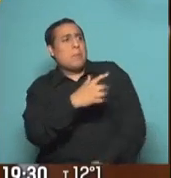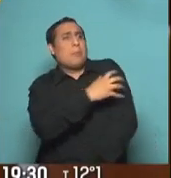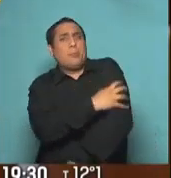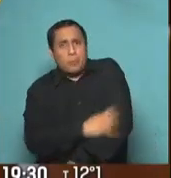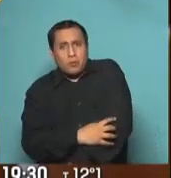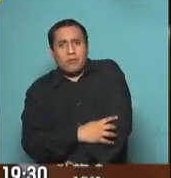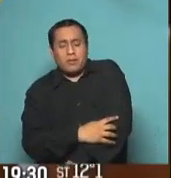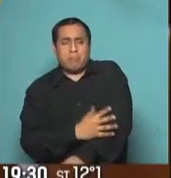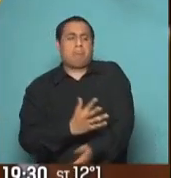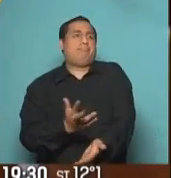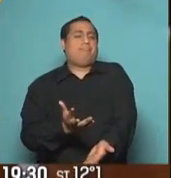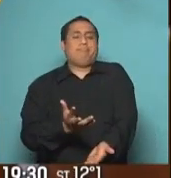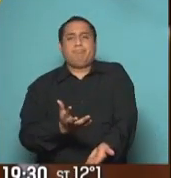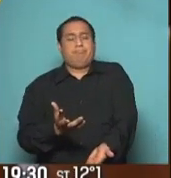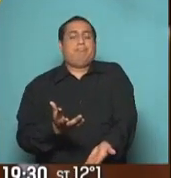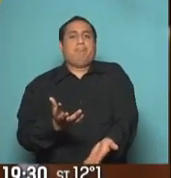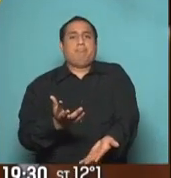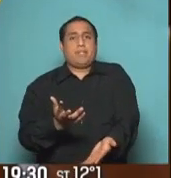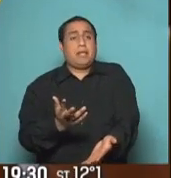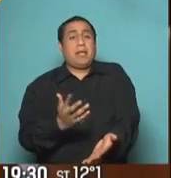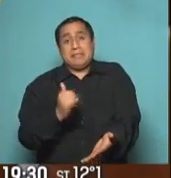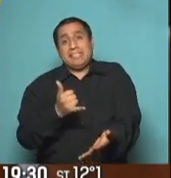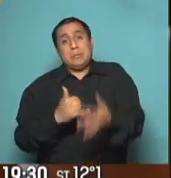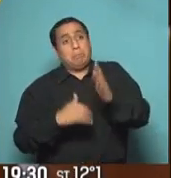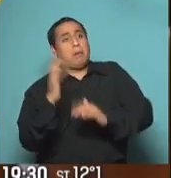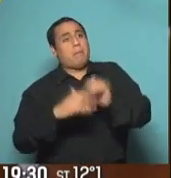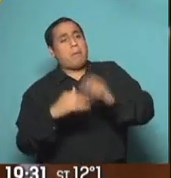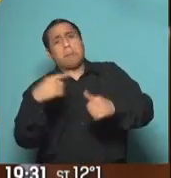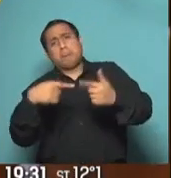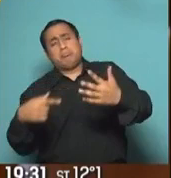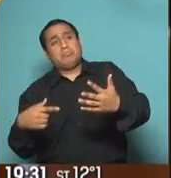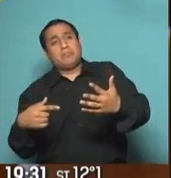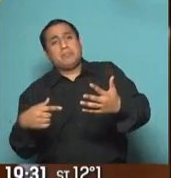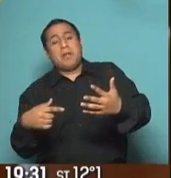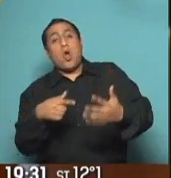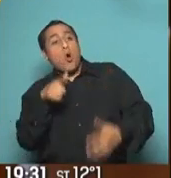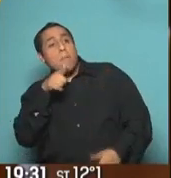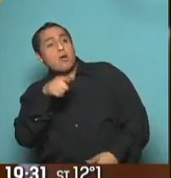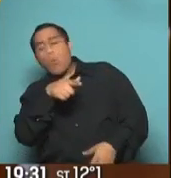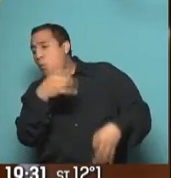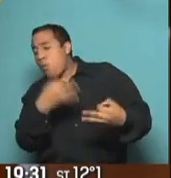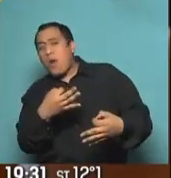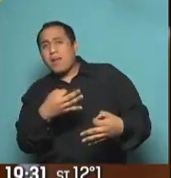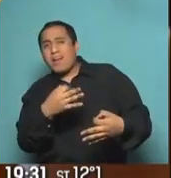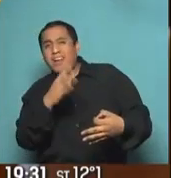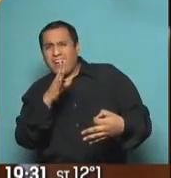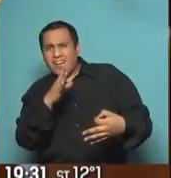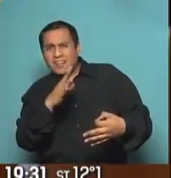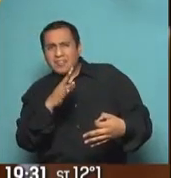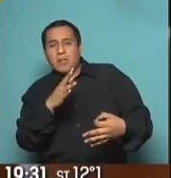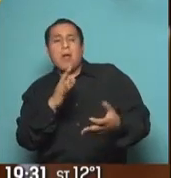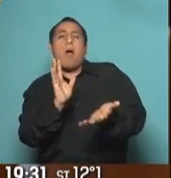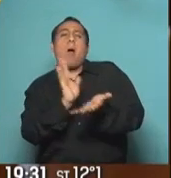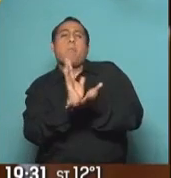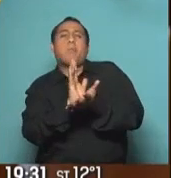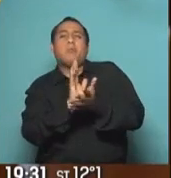que se hace una una un maquillaje pero que en el fondo o cuando abrís la